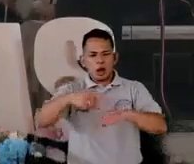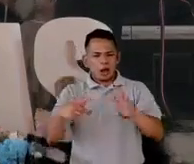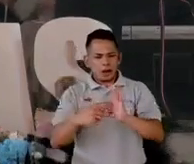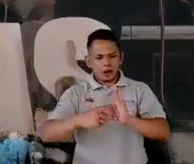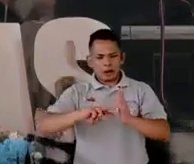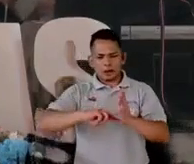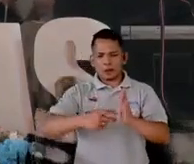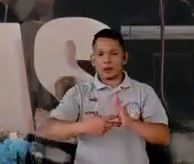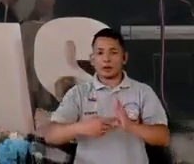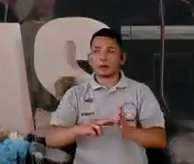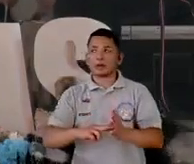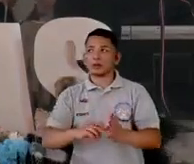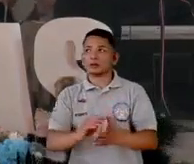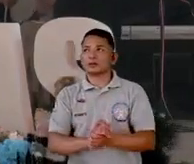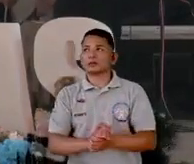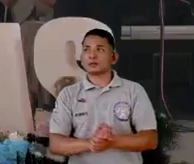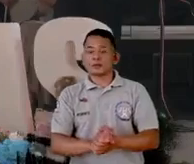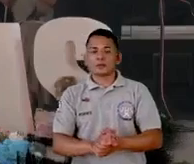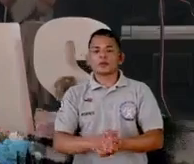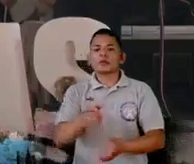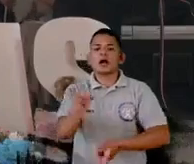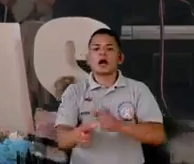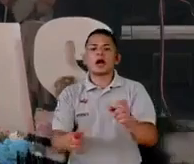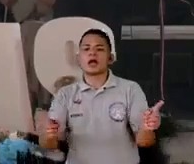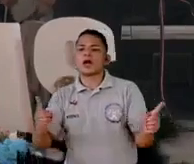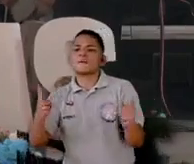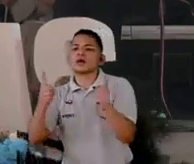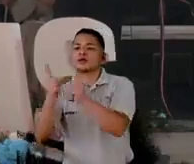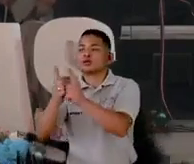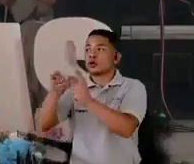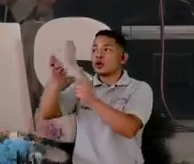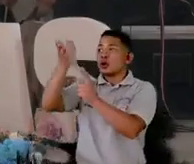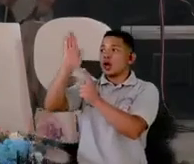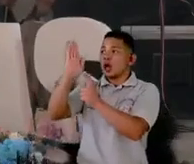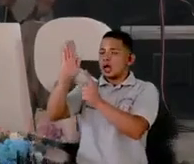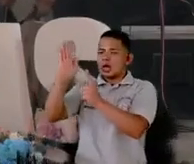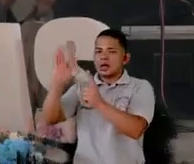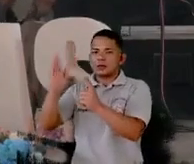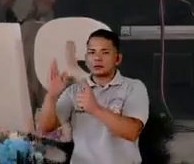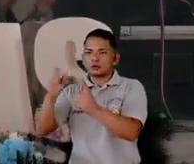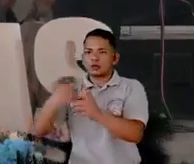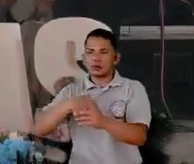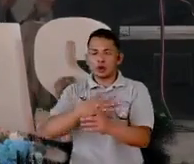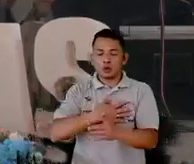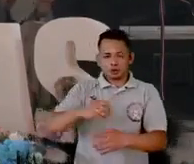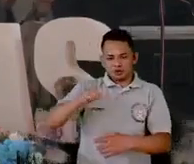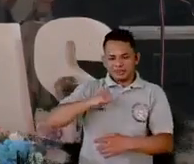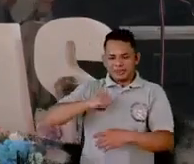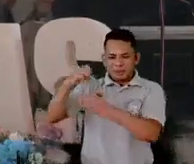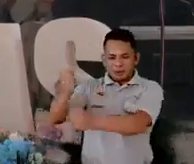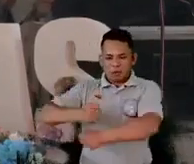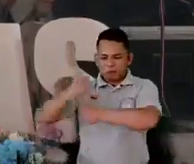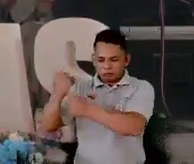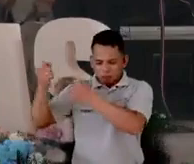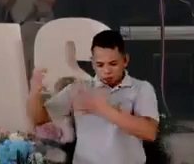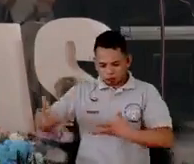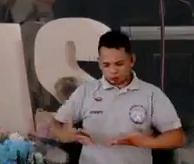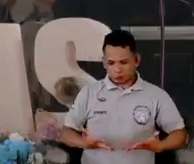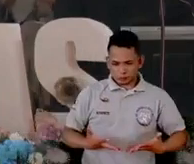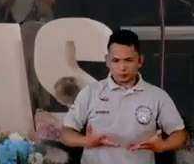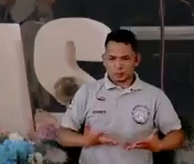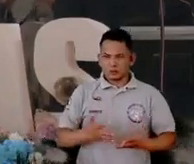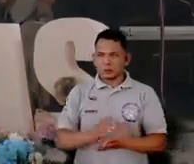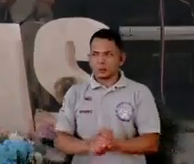para los que estén cerca Dios hayan aceptado, a los de lejos también poder de Dios les ha dado. Niños, jóvenes